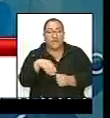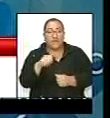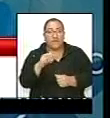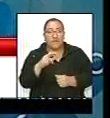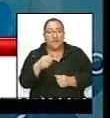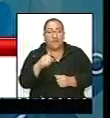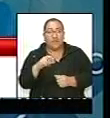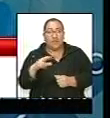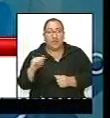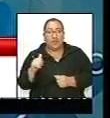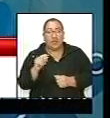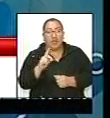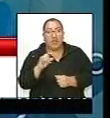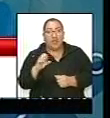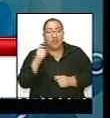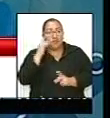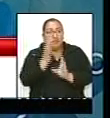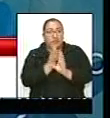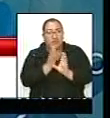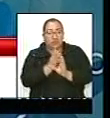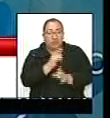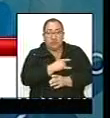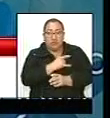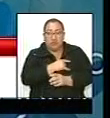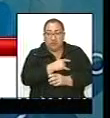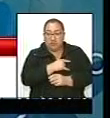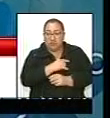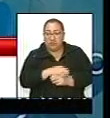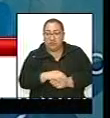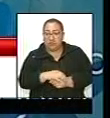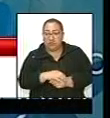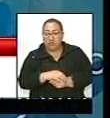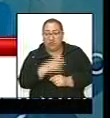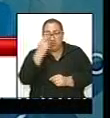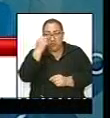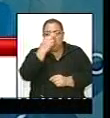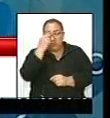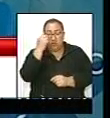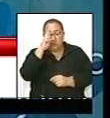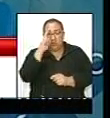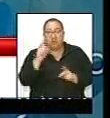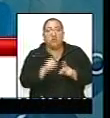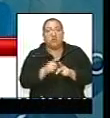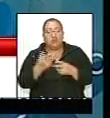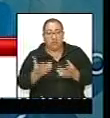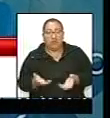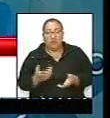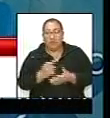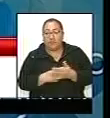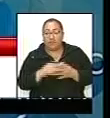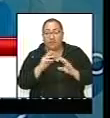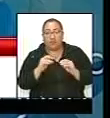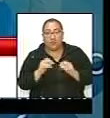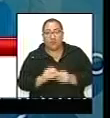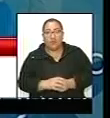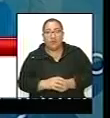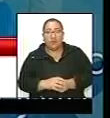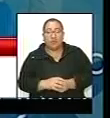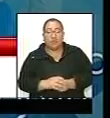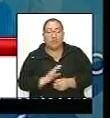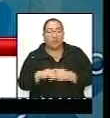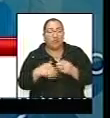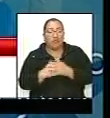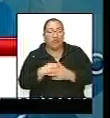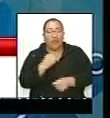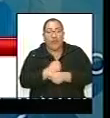Díaz, psicóloga de la Universidad Católica del Perú también, que nos va a hablar de todo